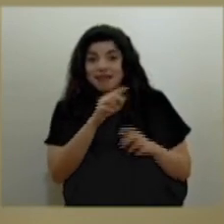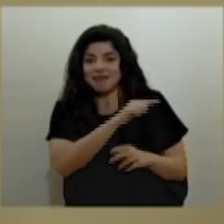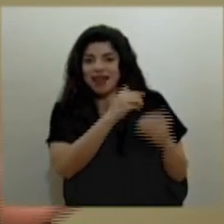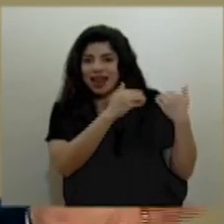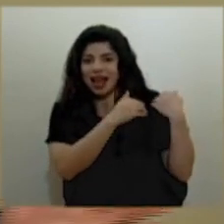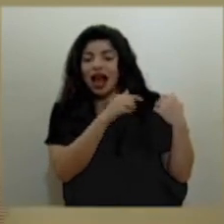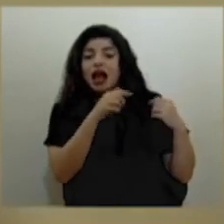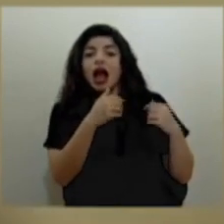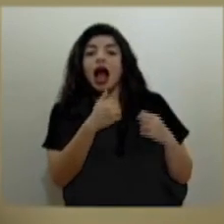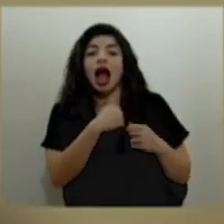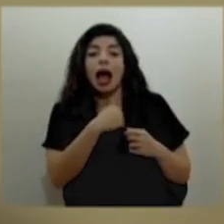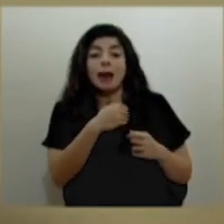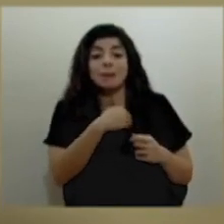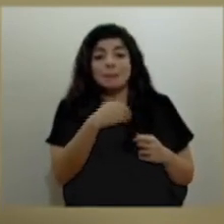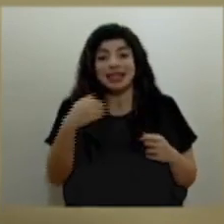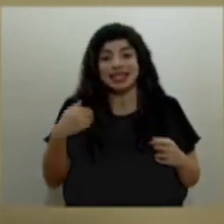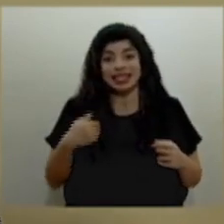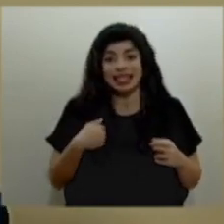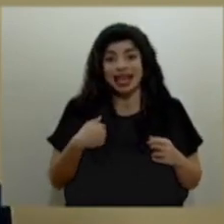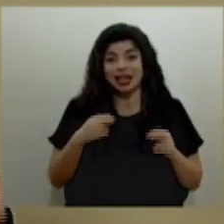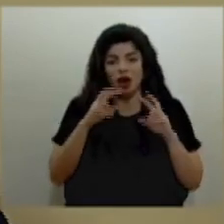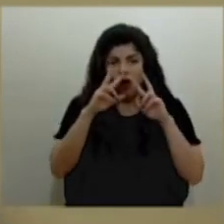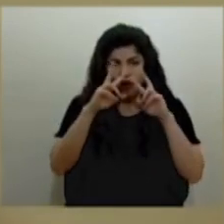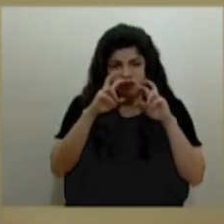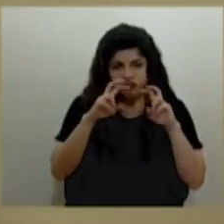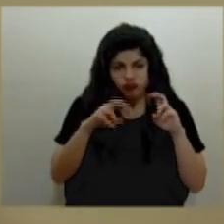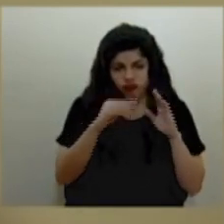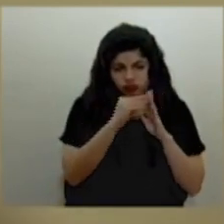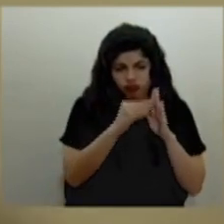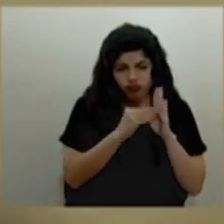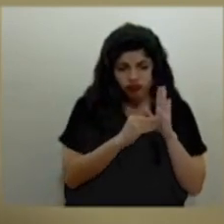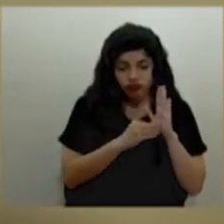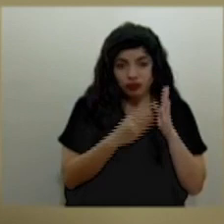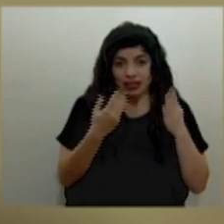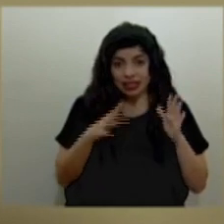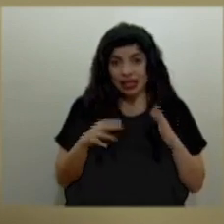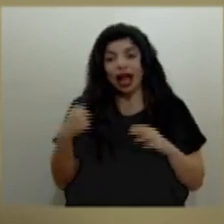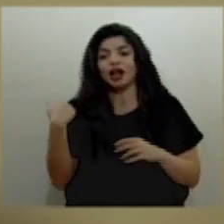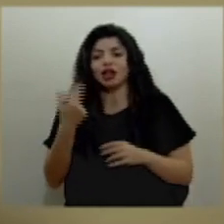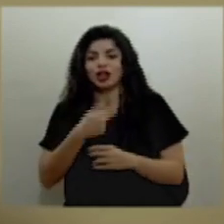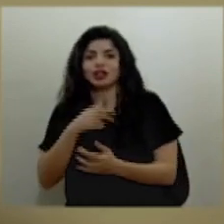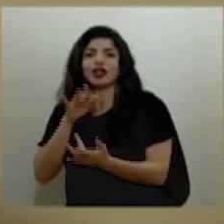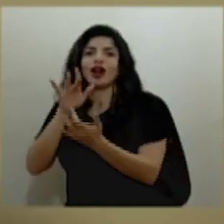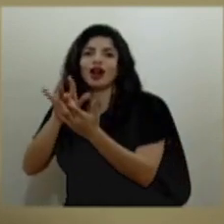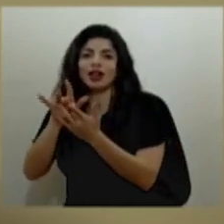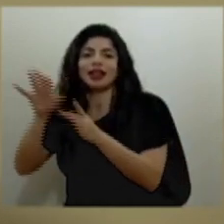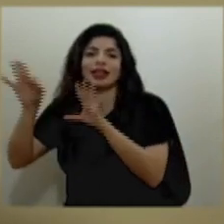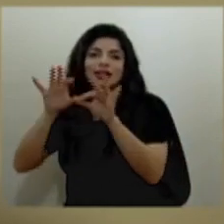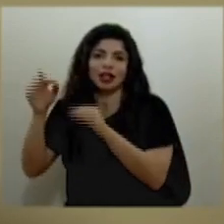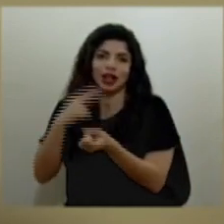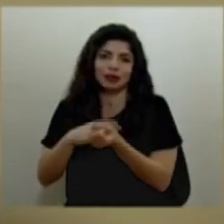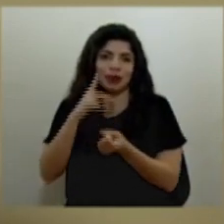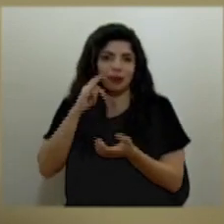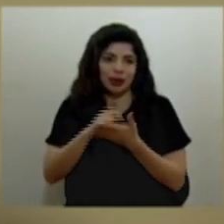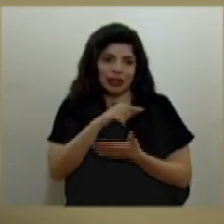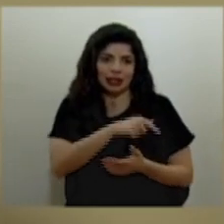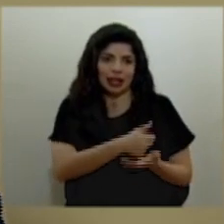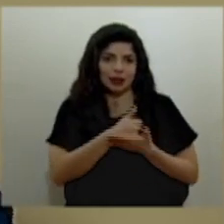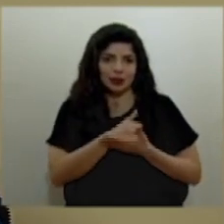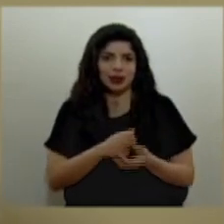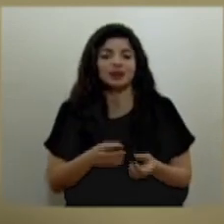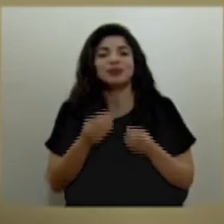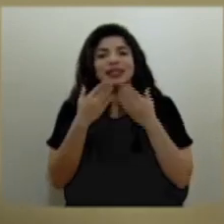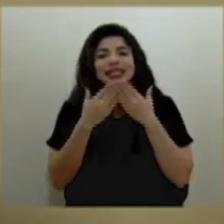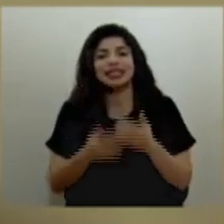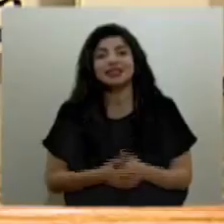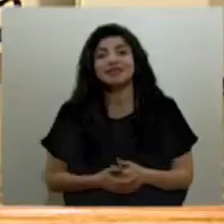regulación que hace el ministerio como ente rector y a partir de ahí se hace el contacto y la selección de los hospitales. Okay. Muchas